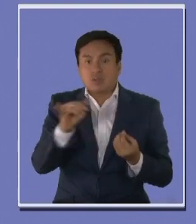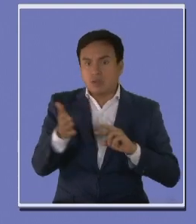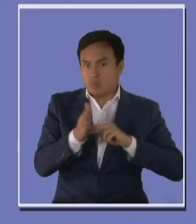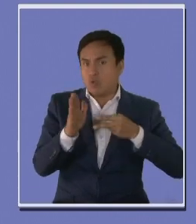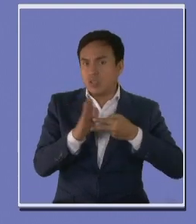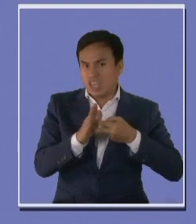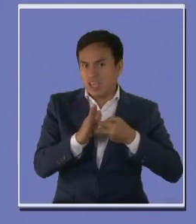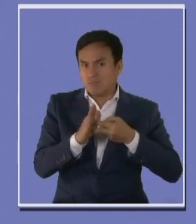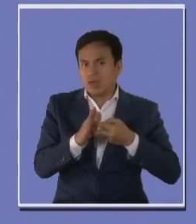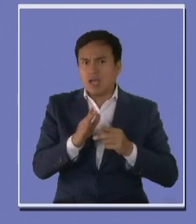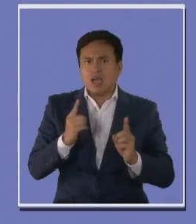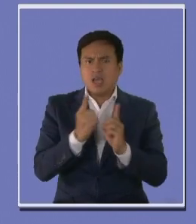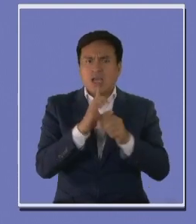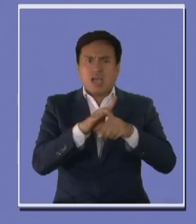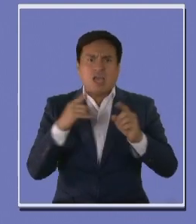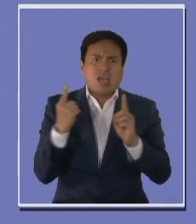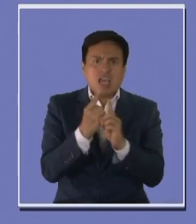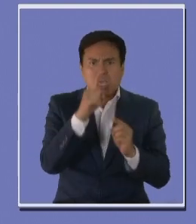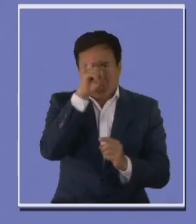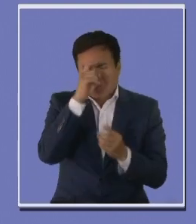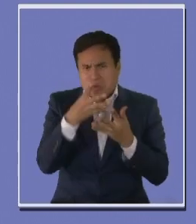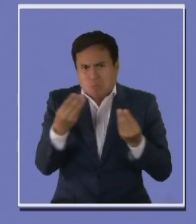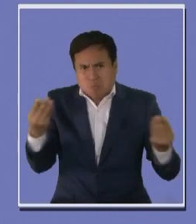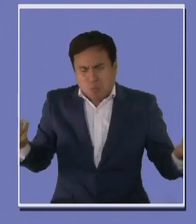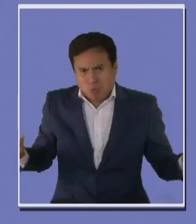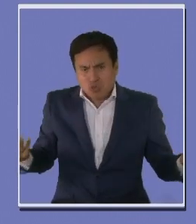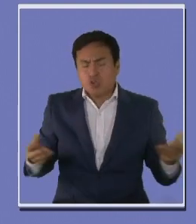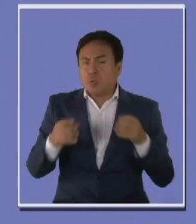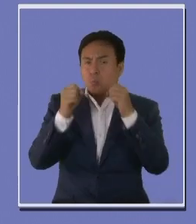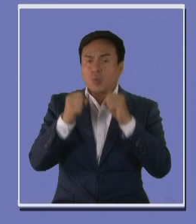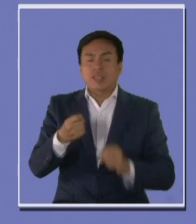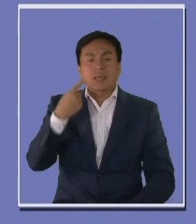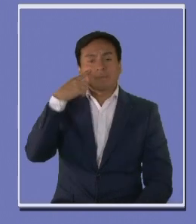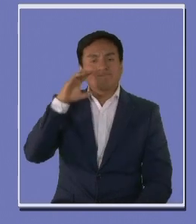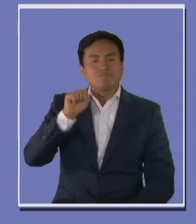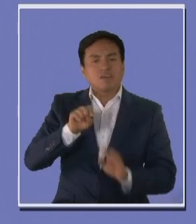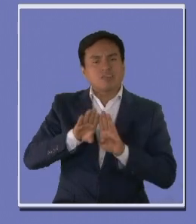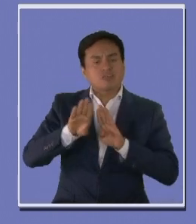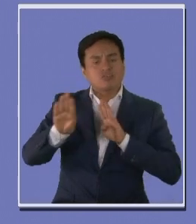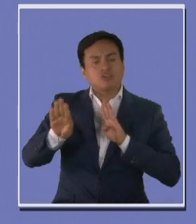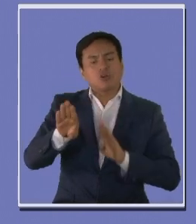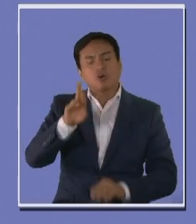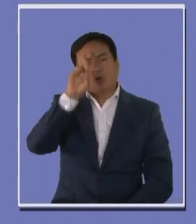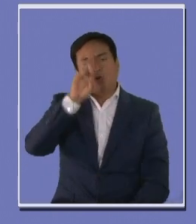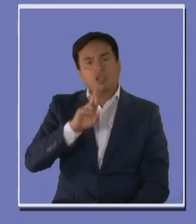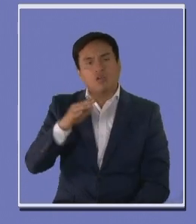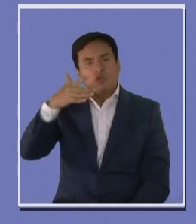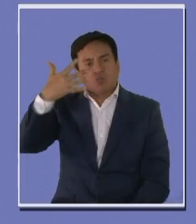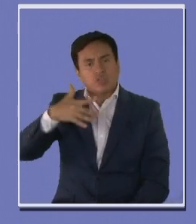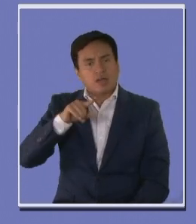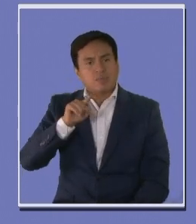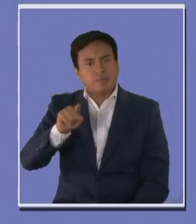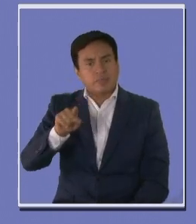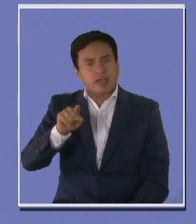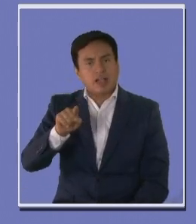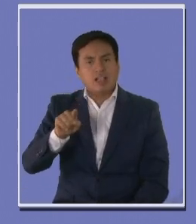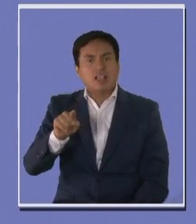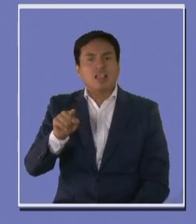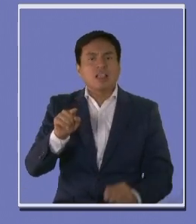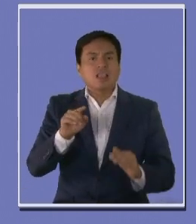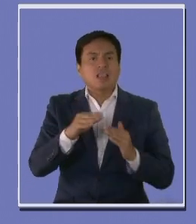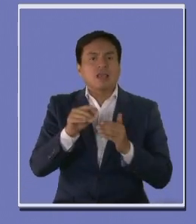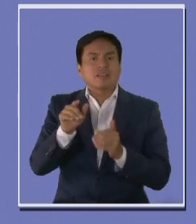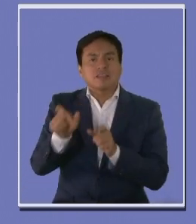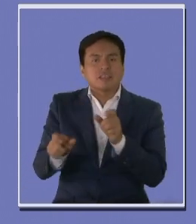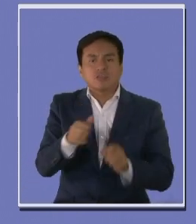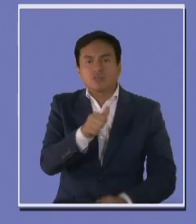problemas mayores consultas y por lo tanto la la prevención juega un rol fundamental en las casas de todos